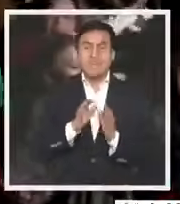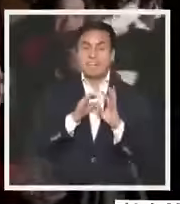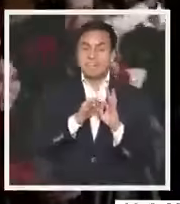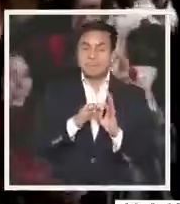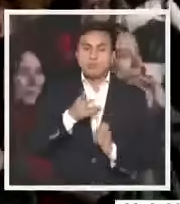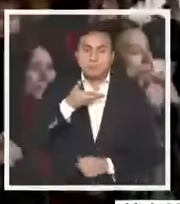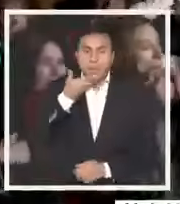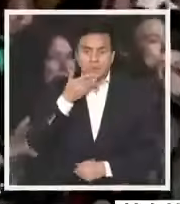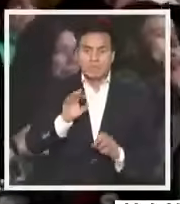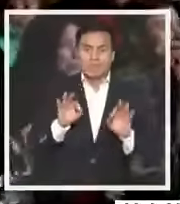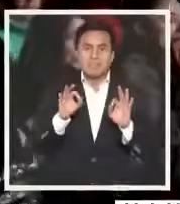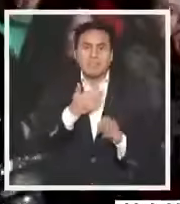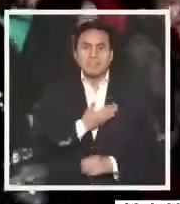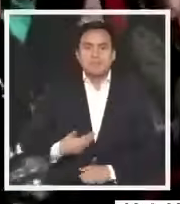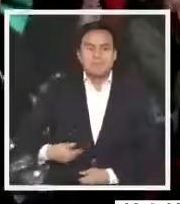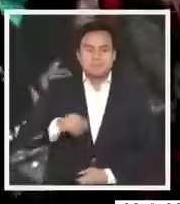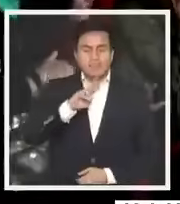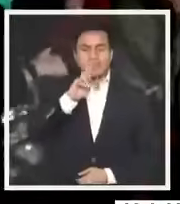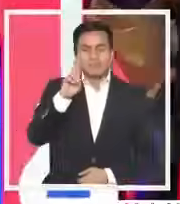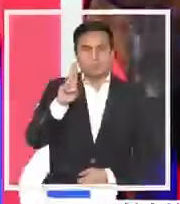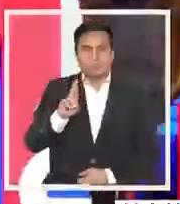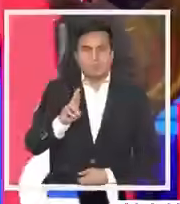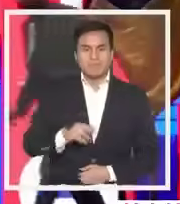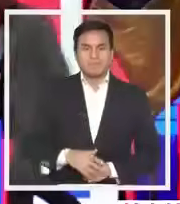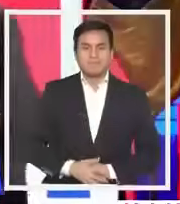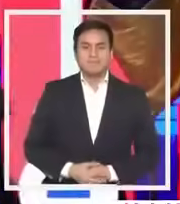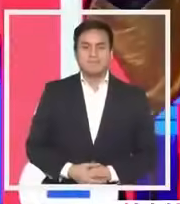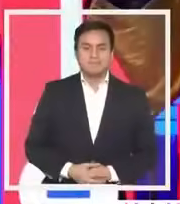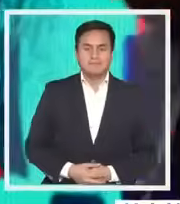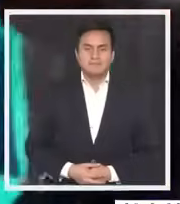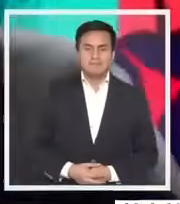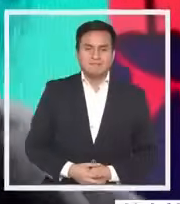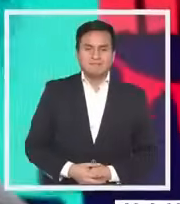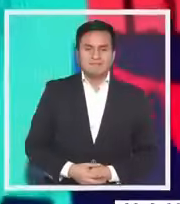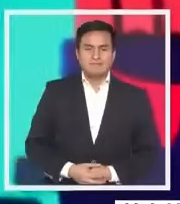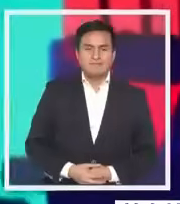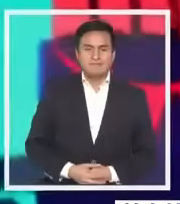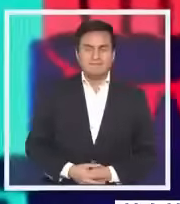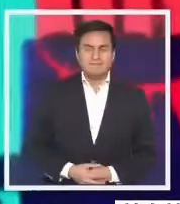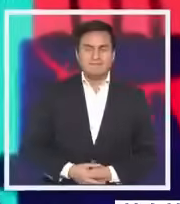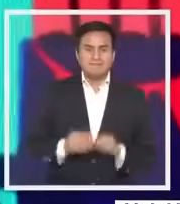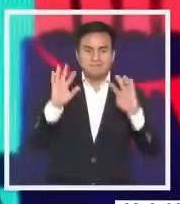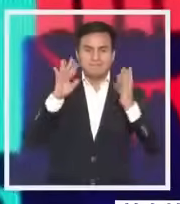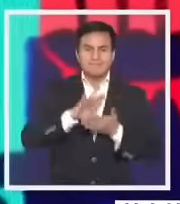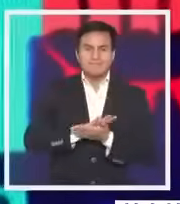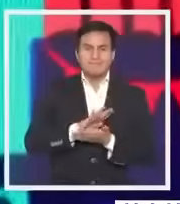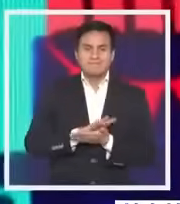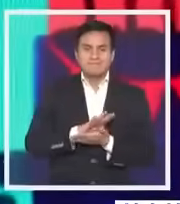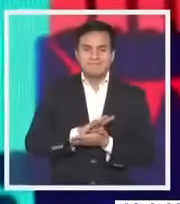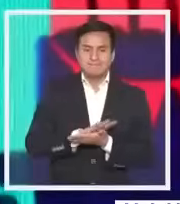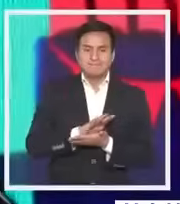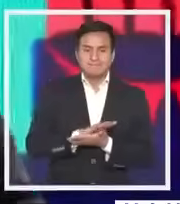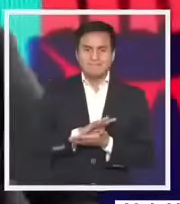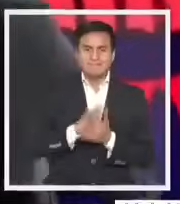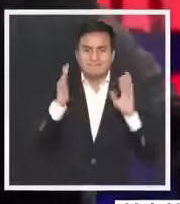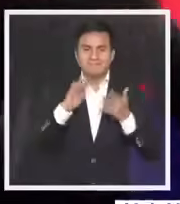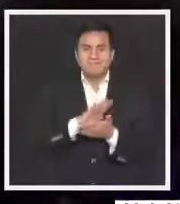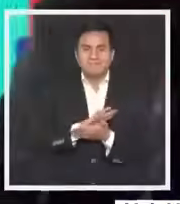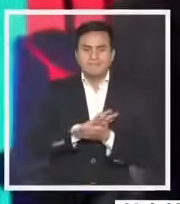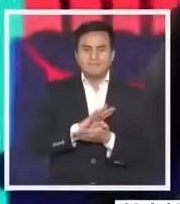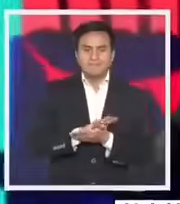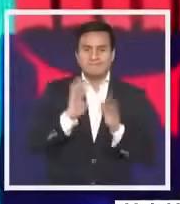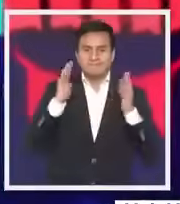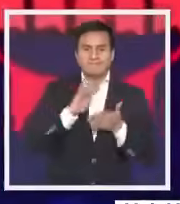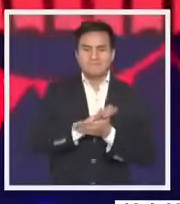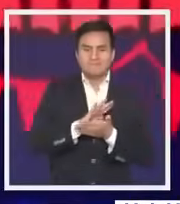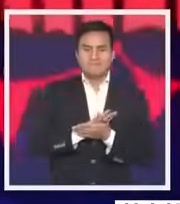Agradecemos las palabras de Su Excelencia el Presidente de la República. Ahí estaban. Ivo, confirmado entonces, no podrá bailar el pie de cueca por